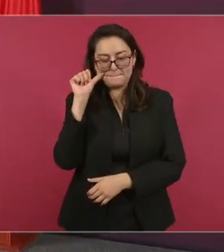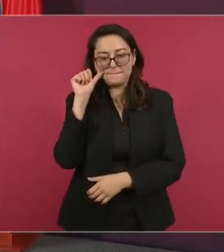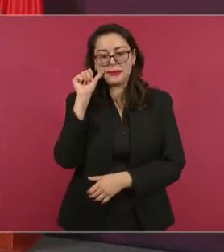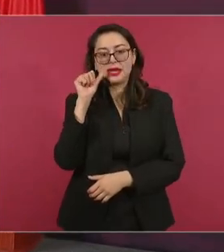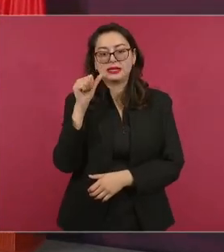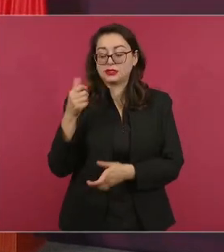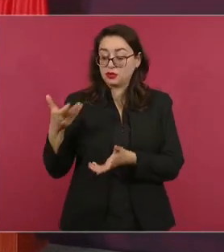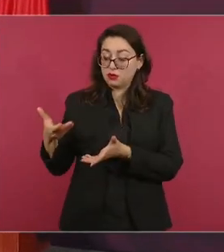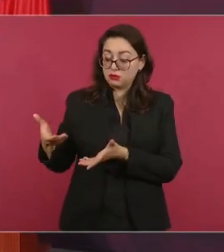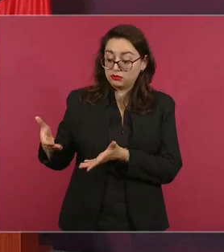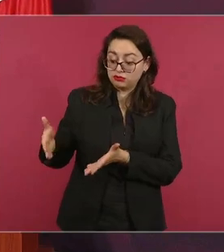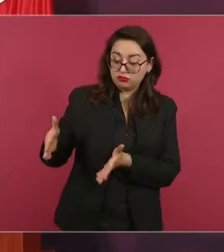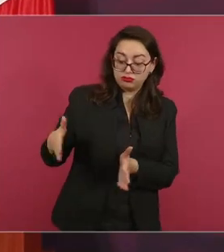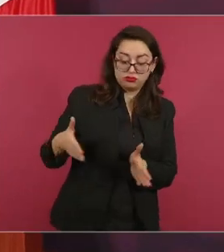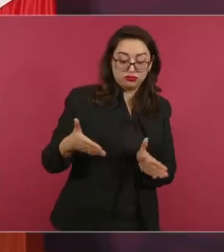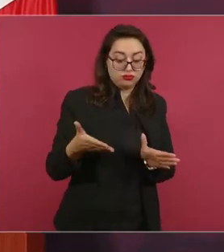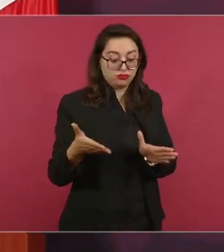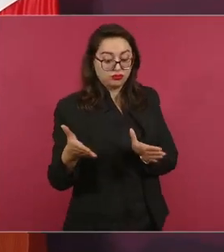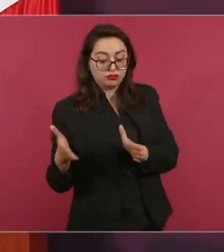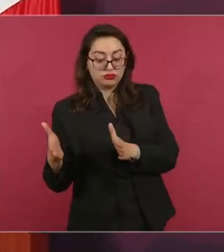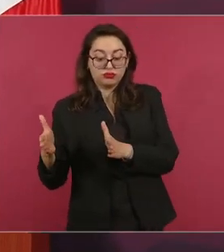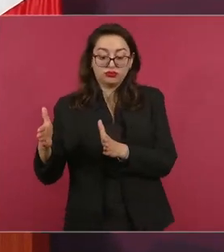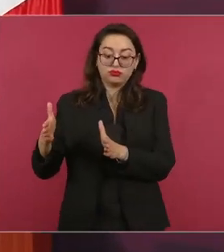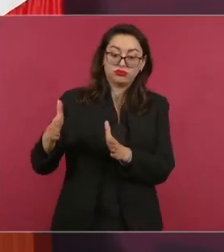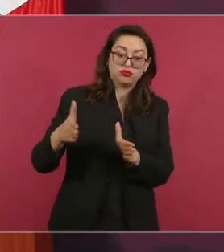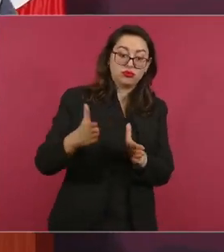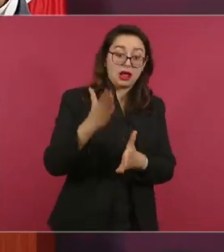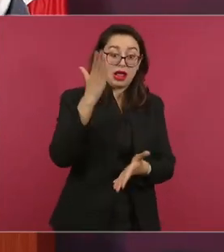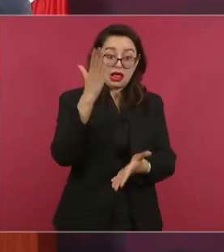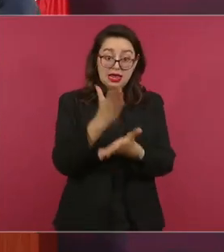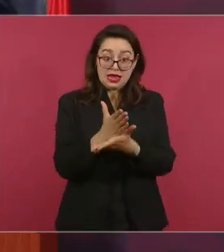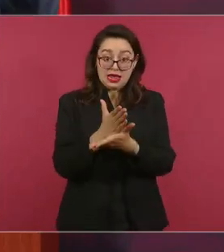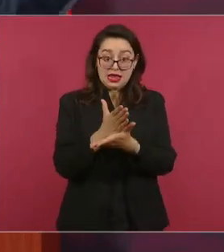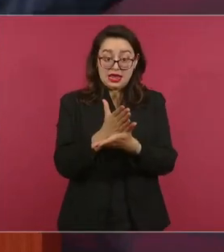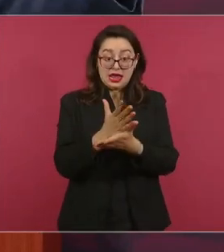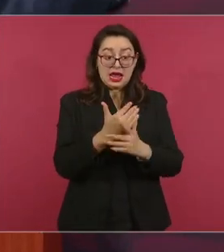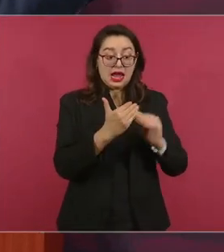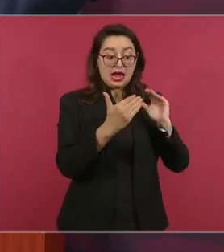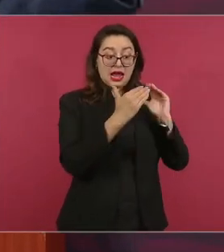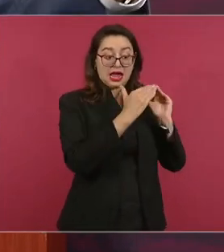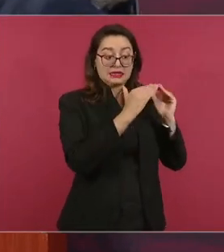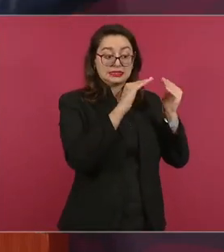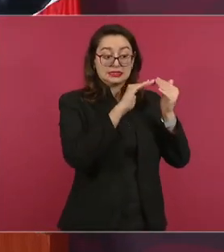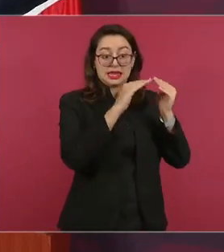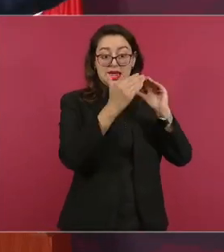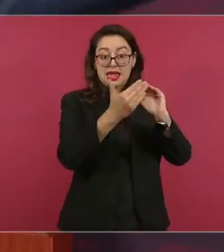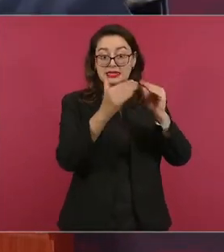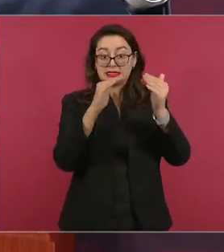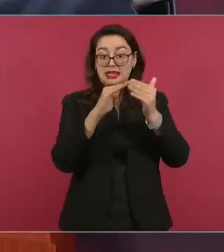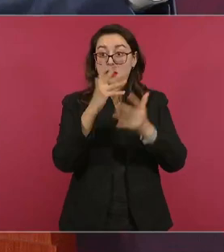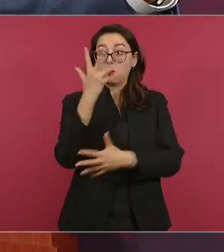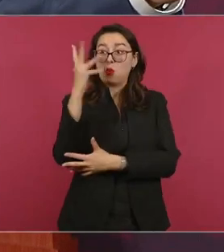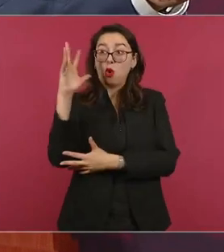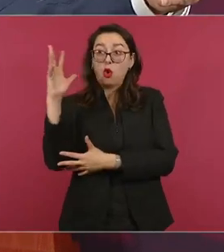A la mitad se van a construir cabañas en el